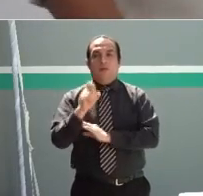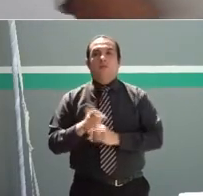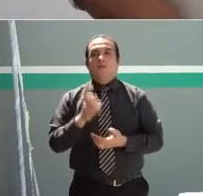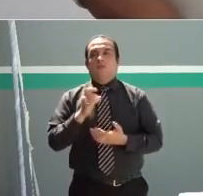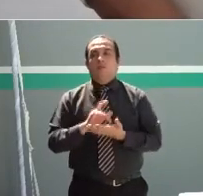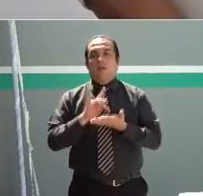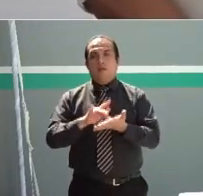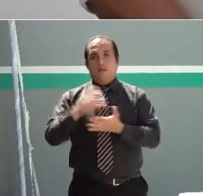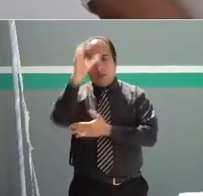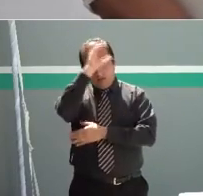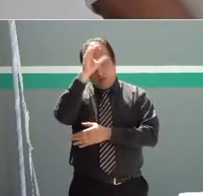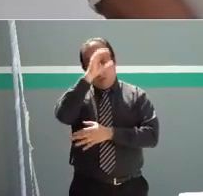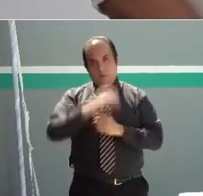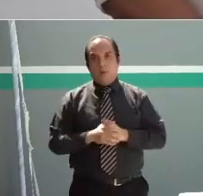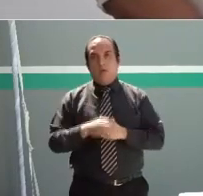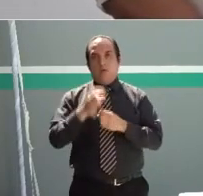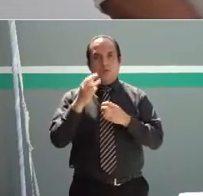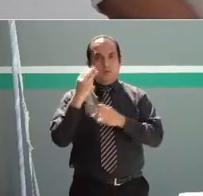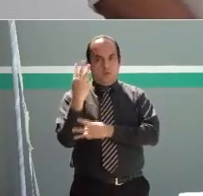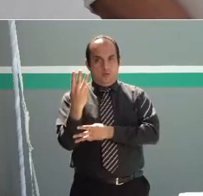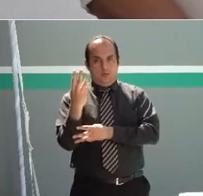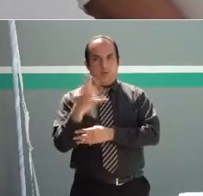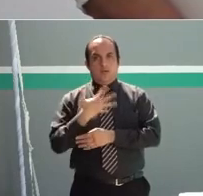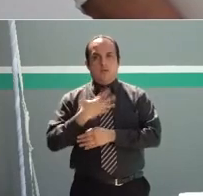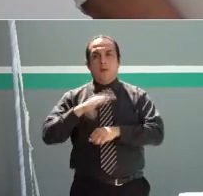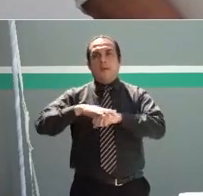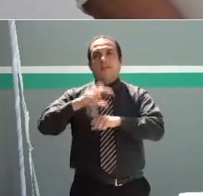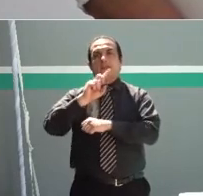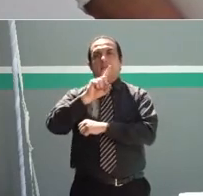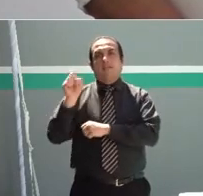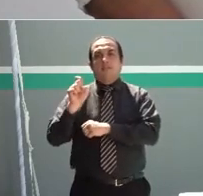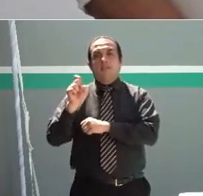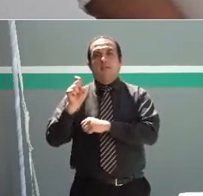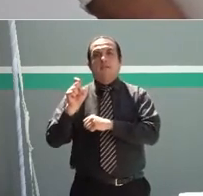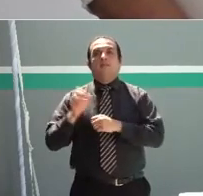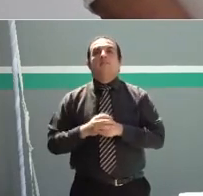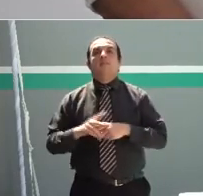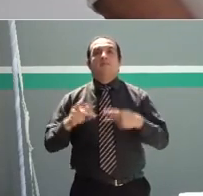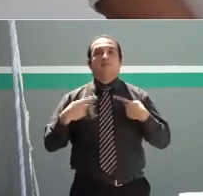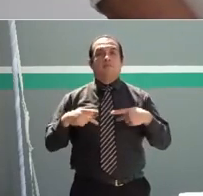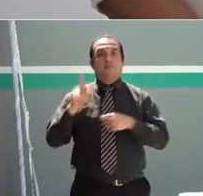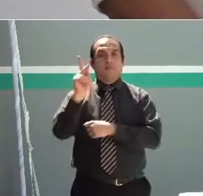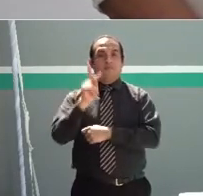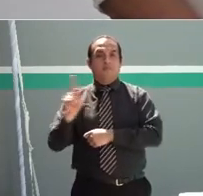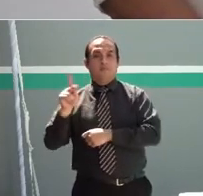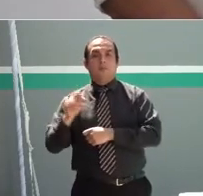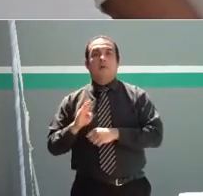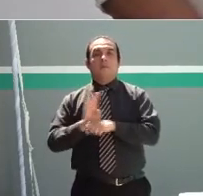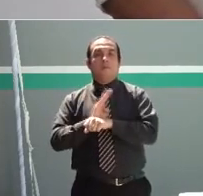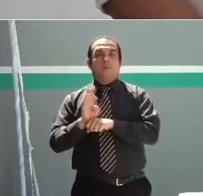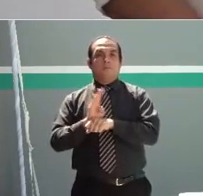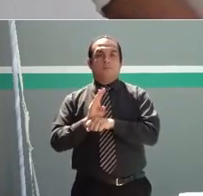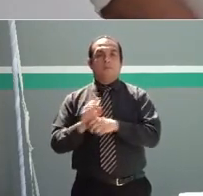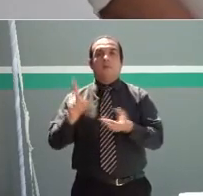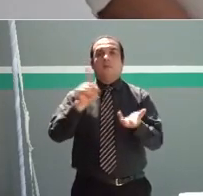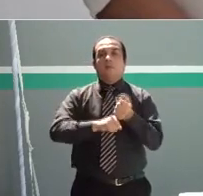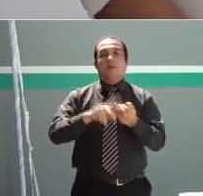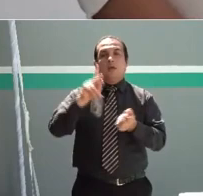Entonces, con los tres hay más de 100 mil habitantes beneficiados, en particular el de Popotla, pues